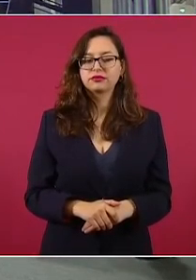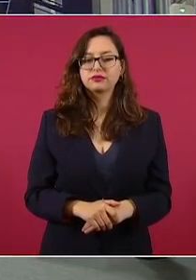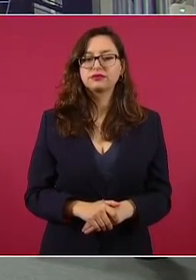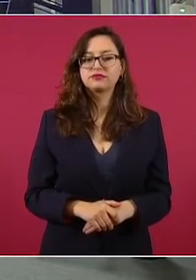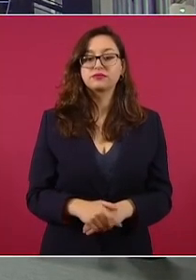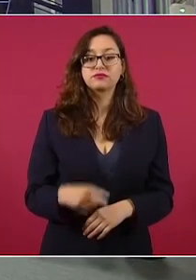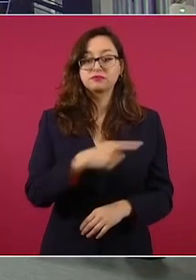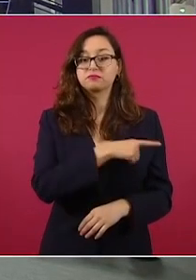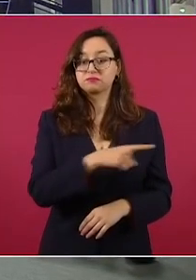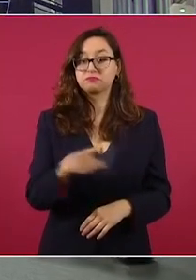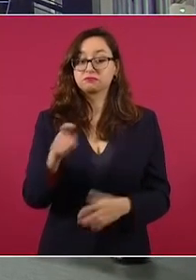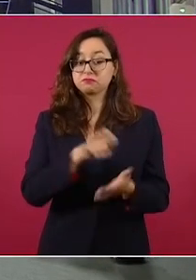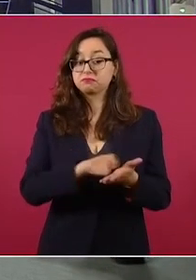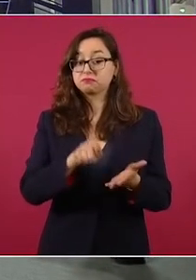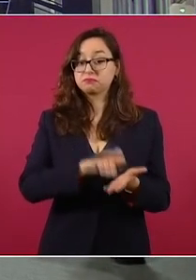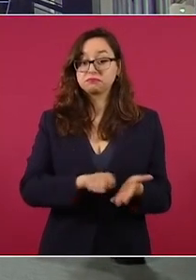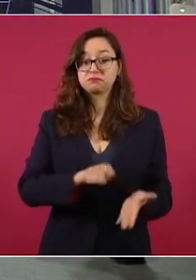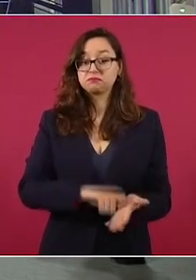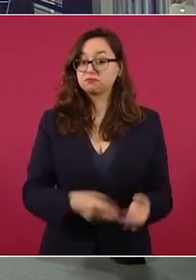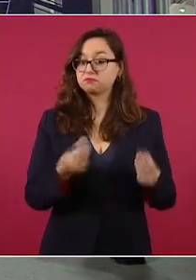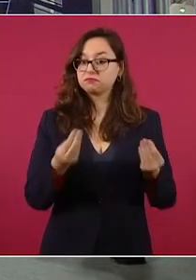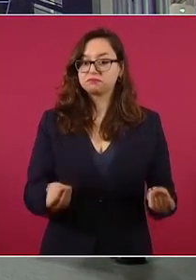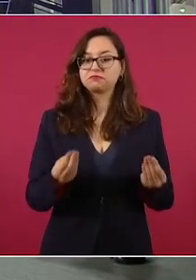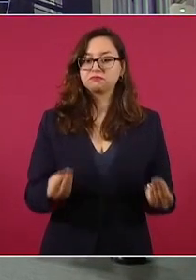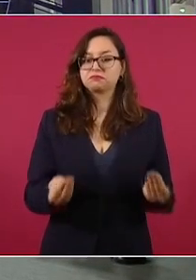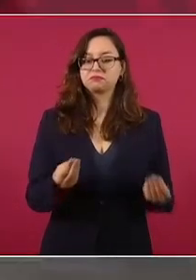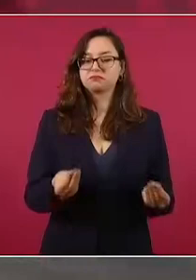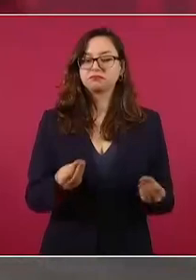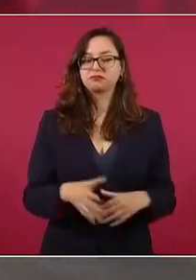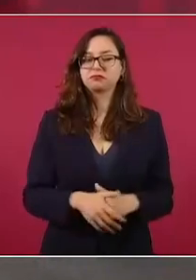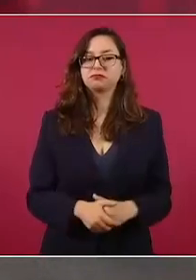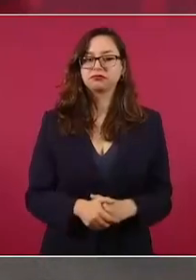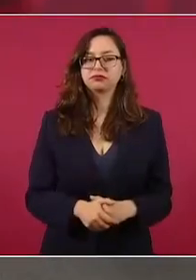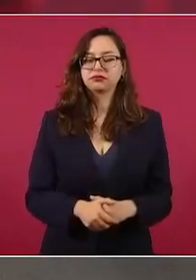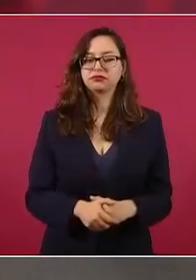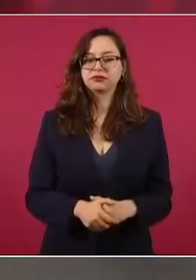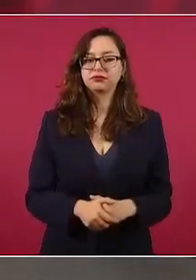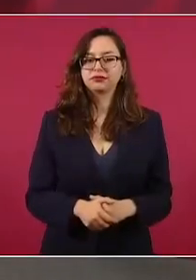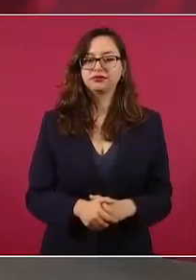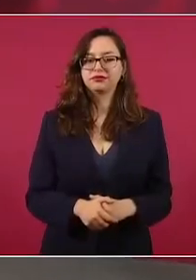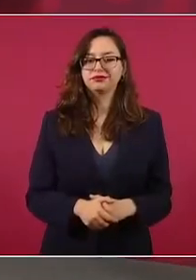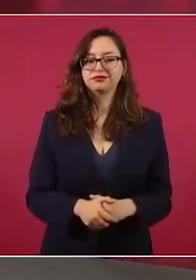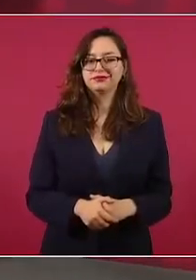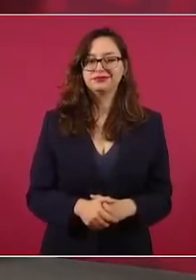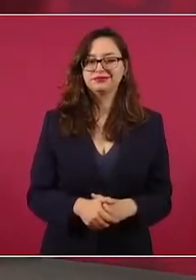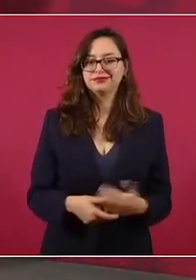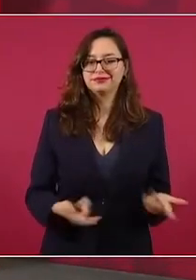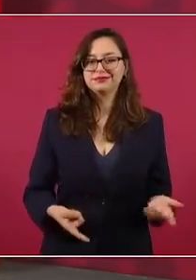son muy buenos escritores, son como tafiles,